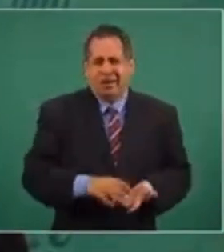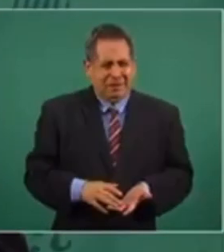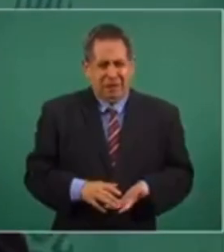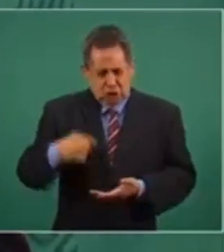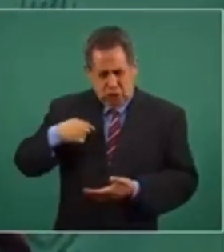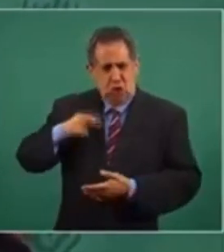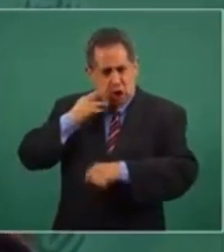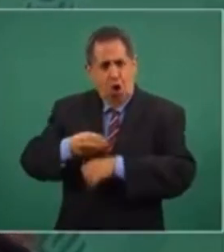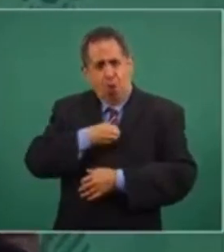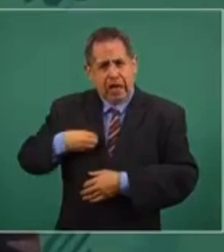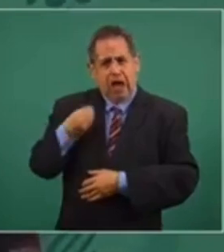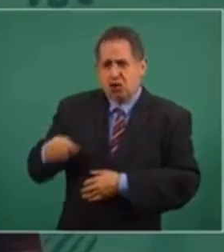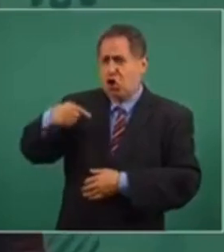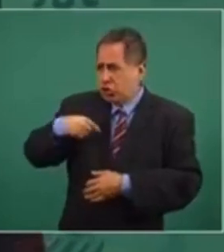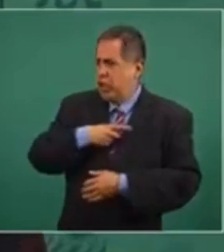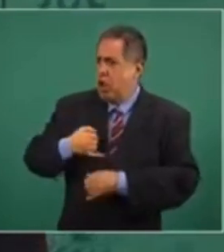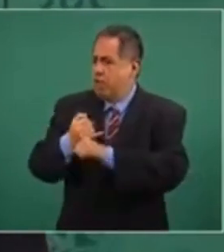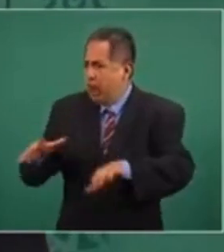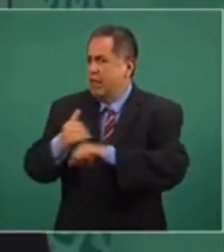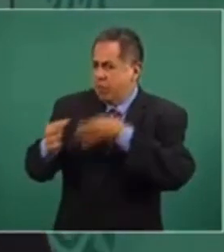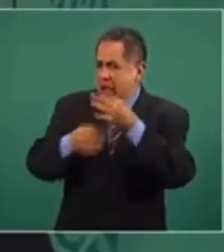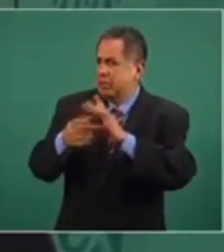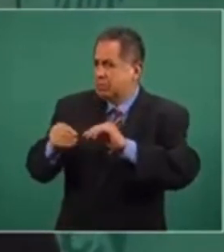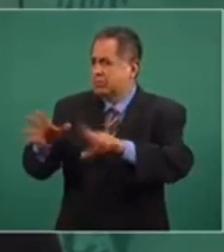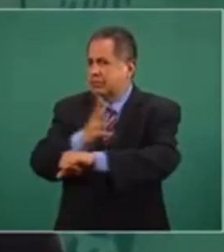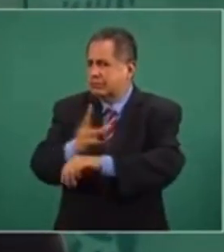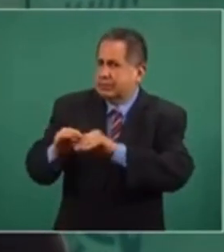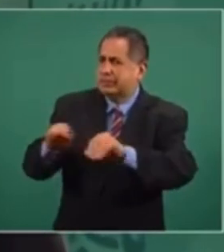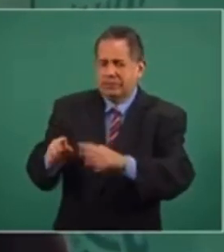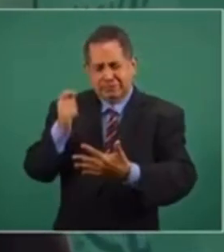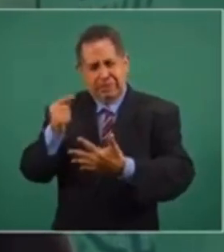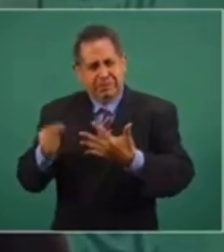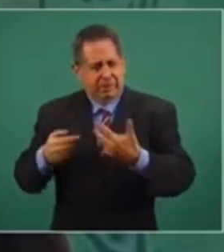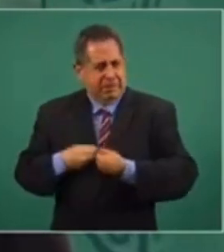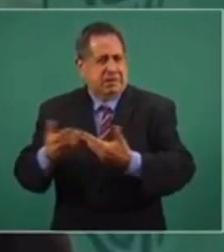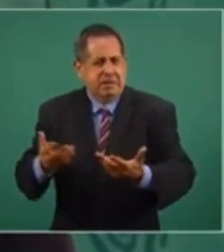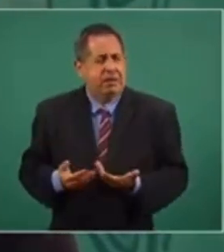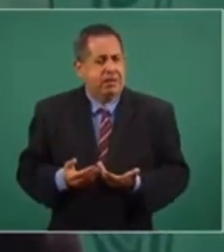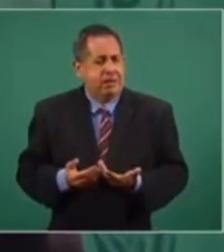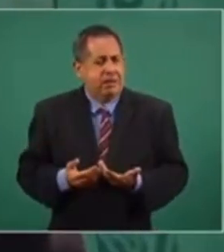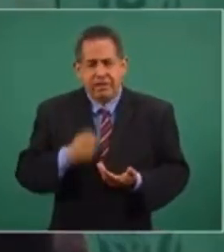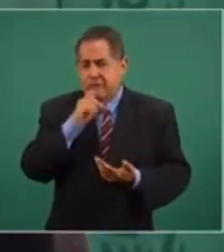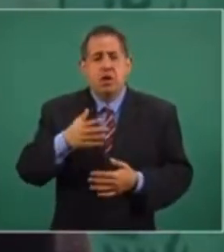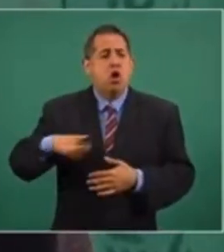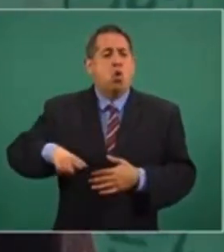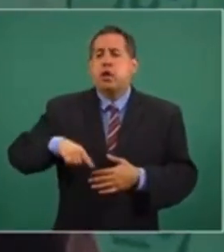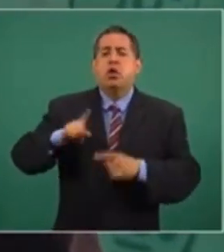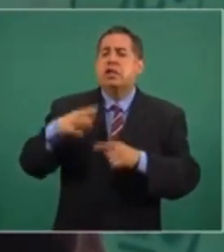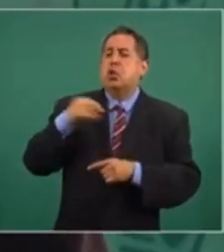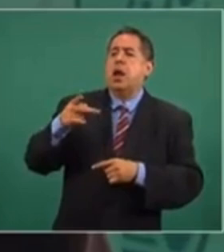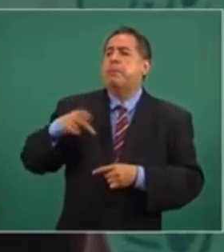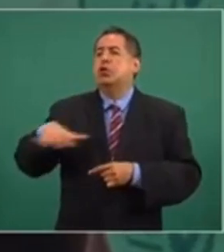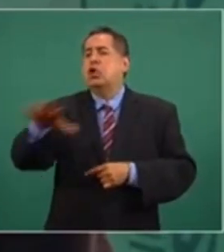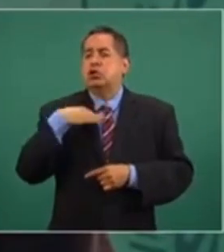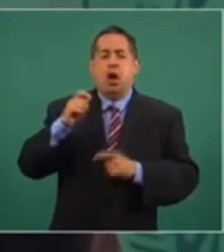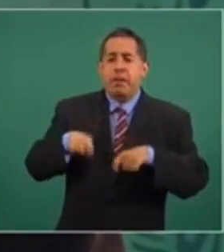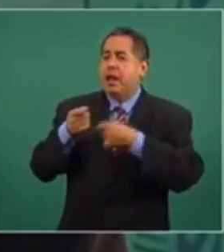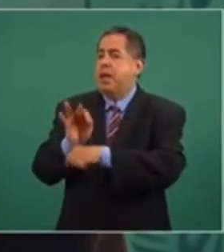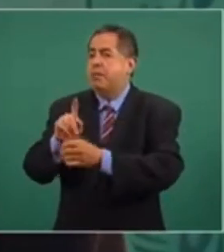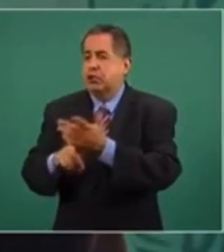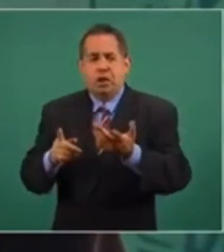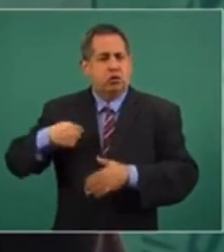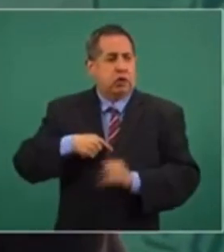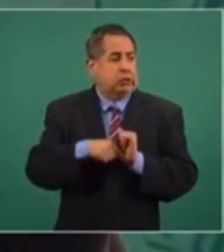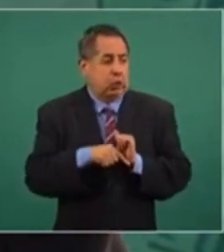obligado a informar y a transparentar todo lo que hace? Además, es un gobierno del pueblo, para el pueblo, con el pueblo. No tenemos